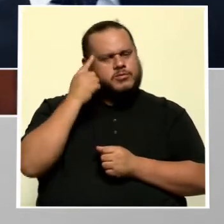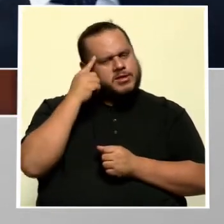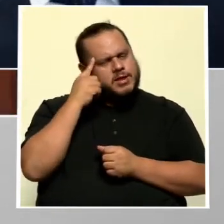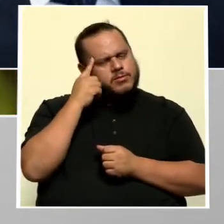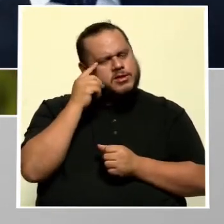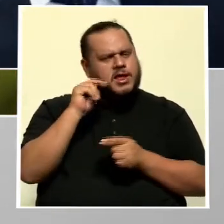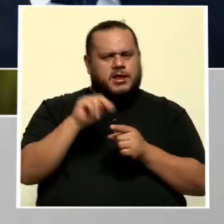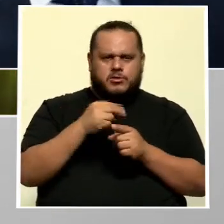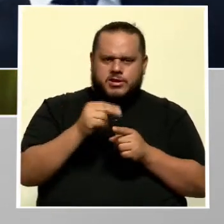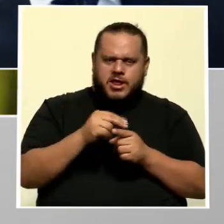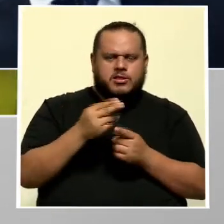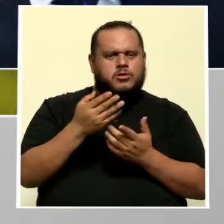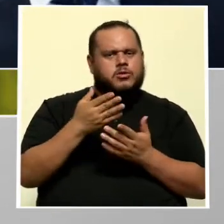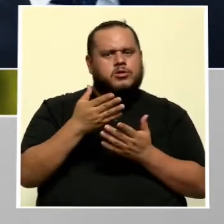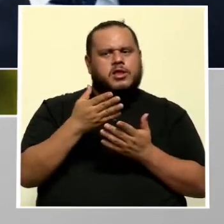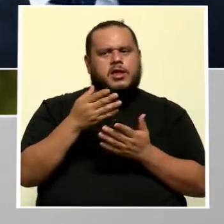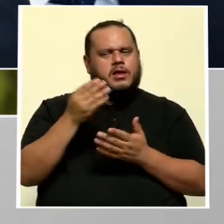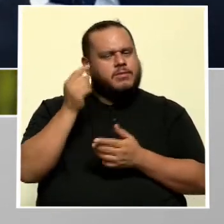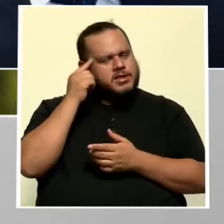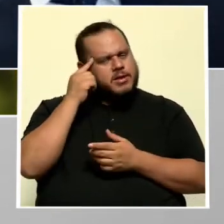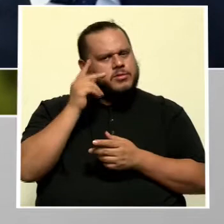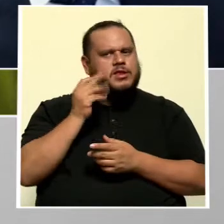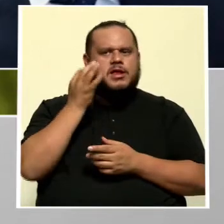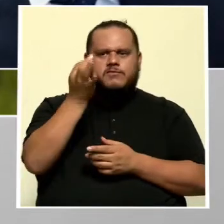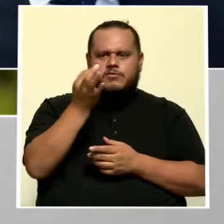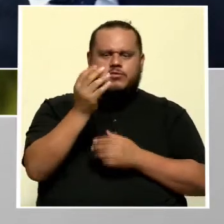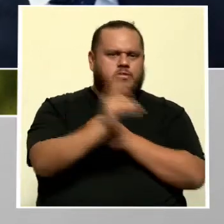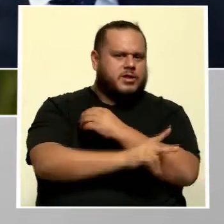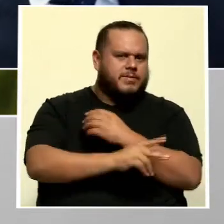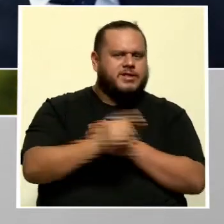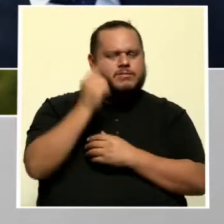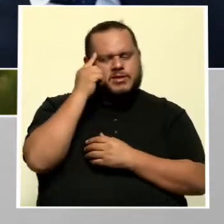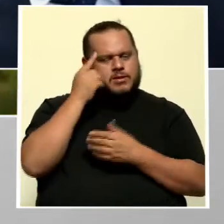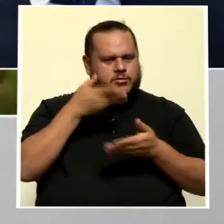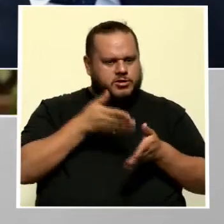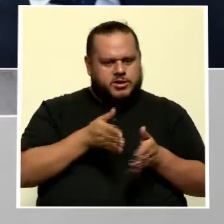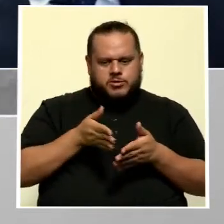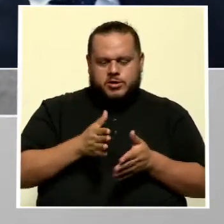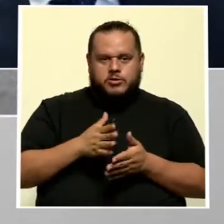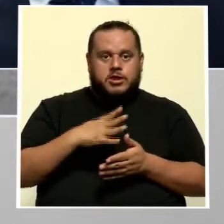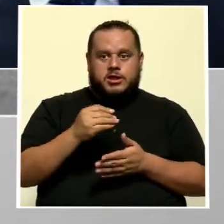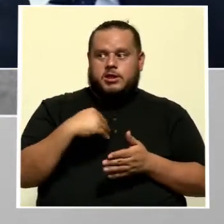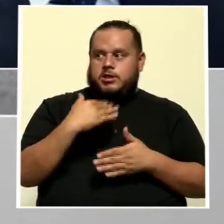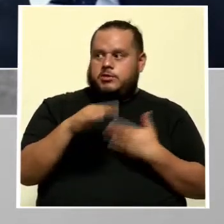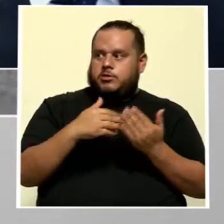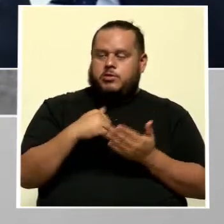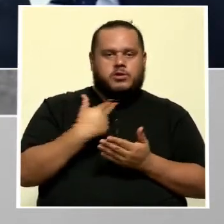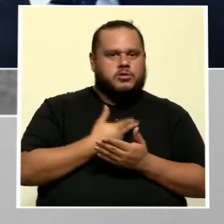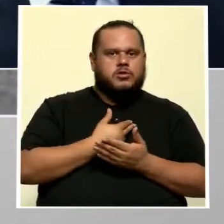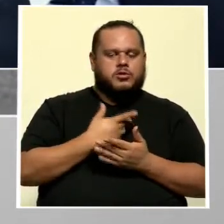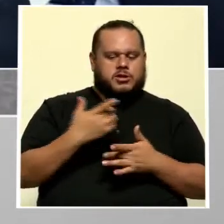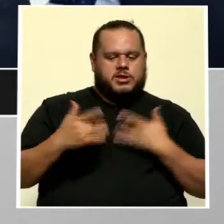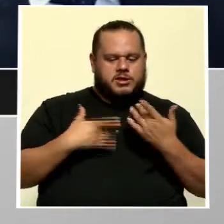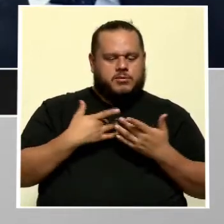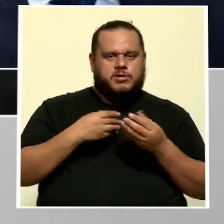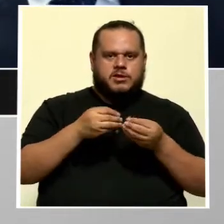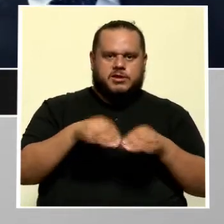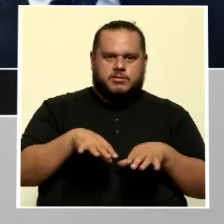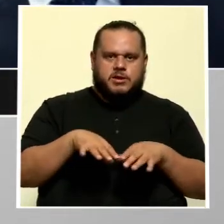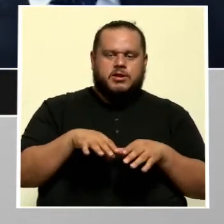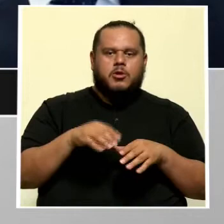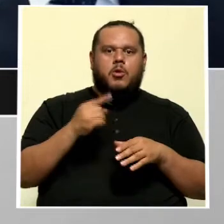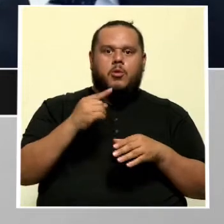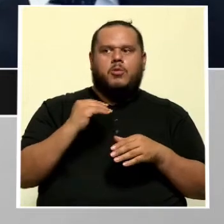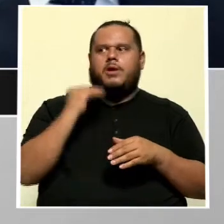nietos, pensamos en el futuro de este país, pensamos en los hijos y en lo que nosotros sentimos que se está perdiendo: un alto